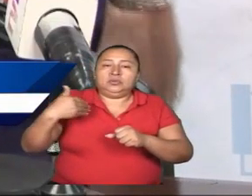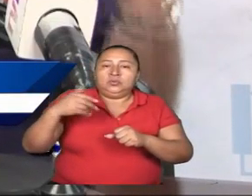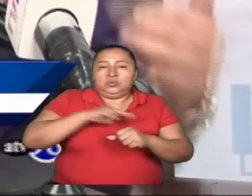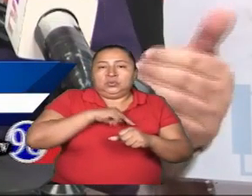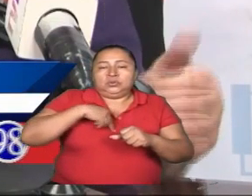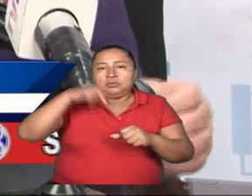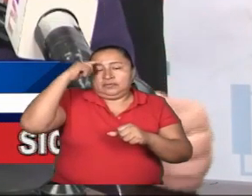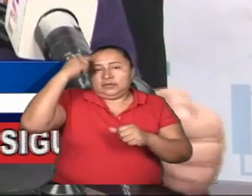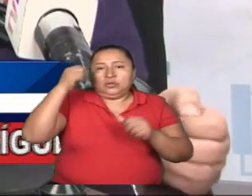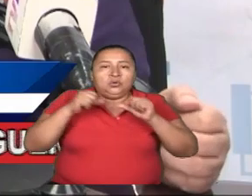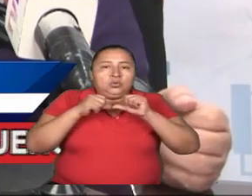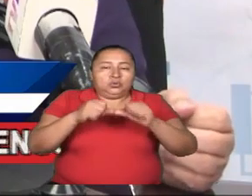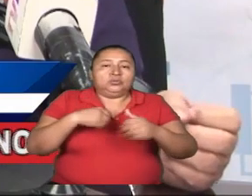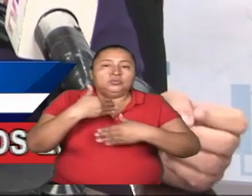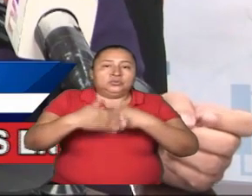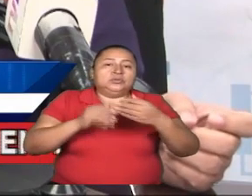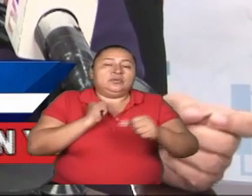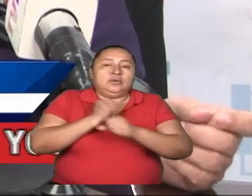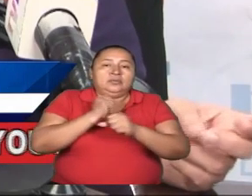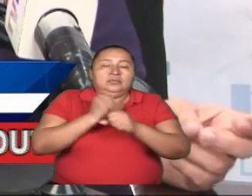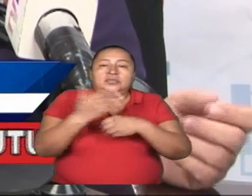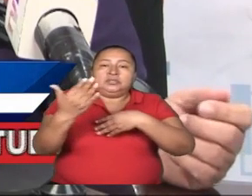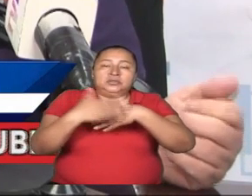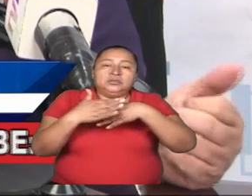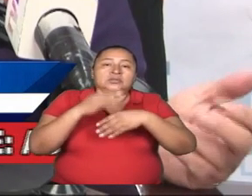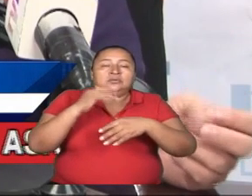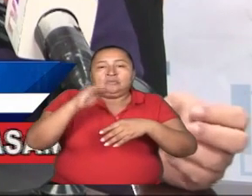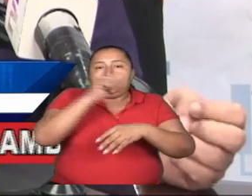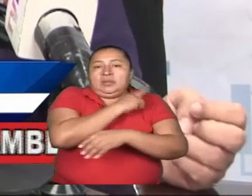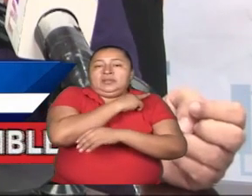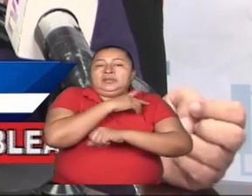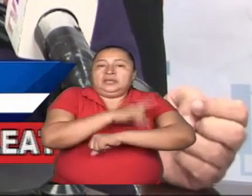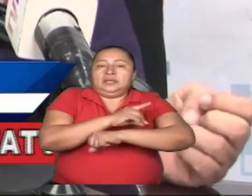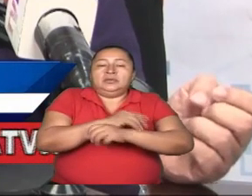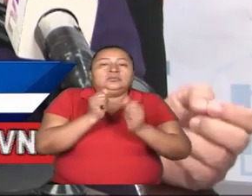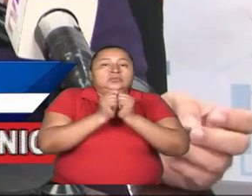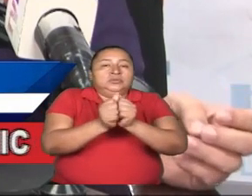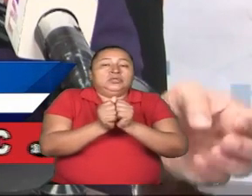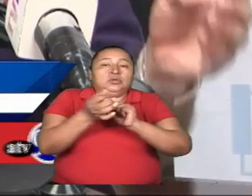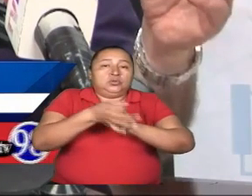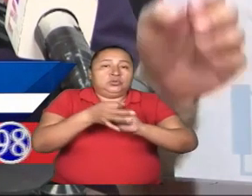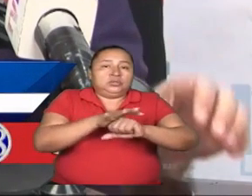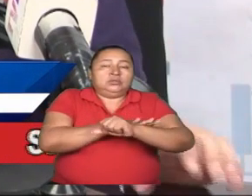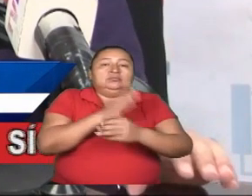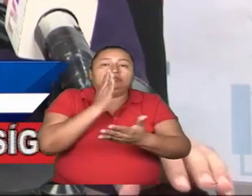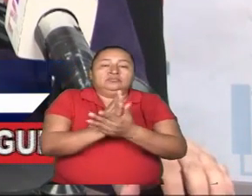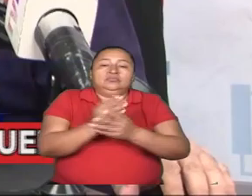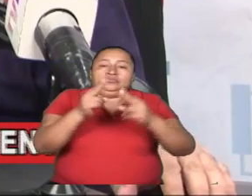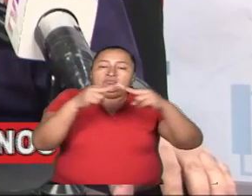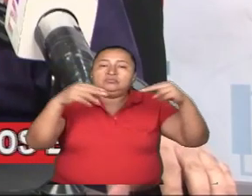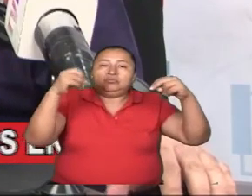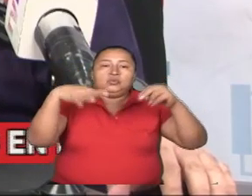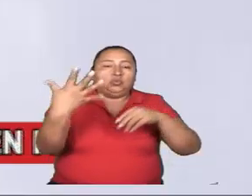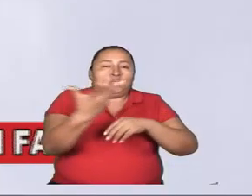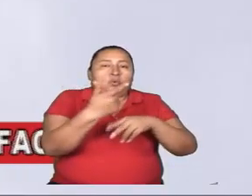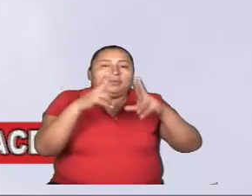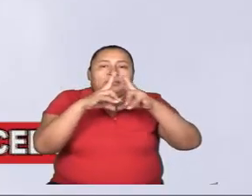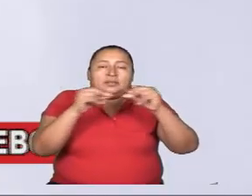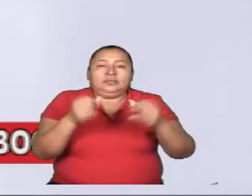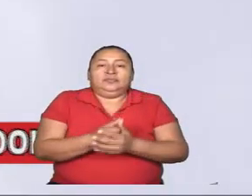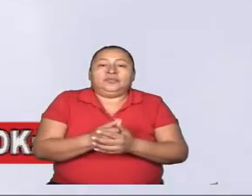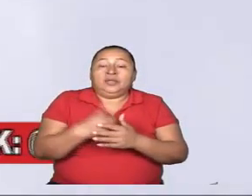gobierno. Seguimos cumpliendo con el mandato de nuestro presidente, el comandante Daniel, y la compañera Rosario, que es electrificar Nicaragua.